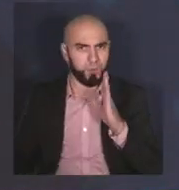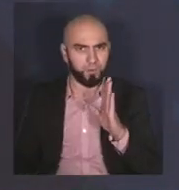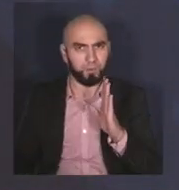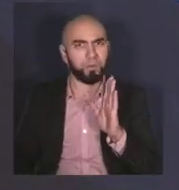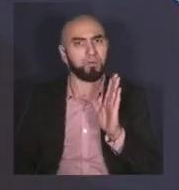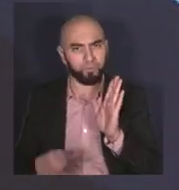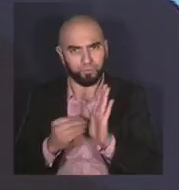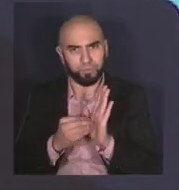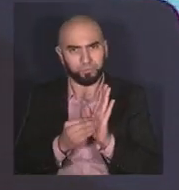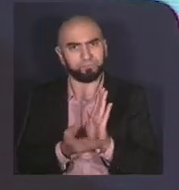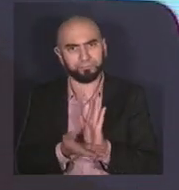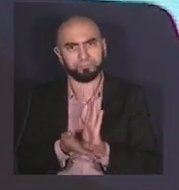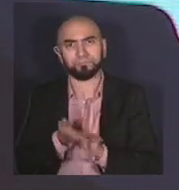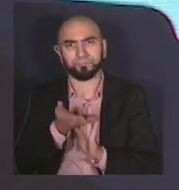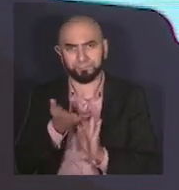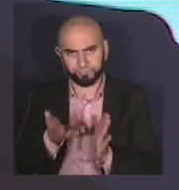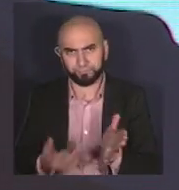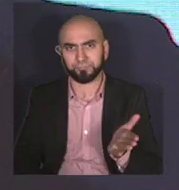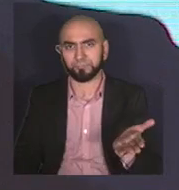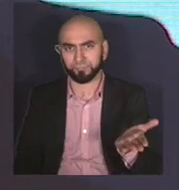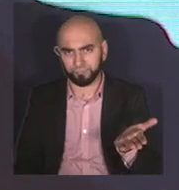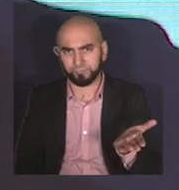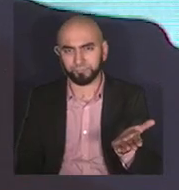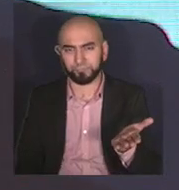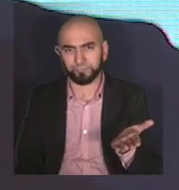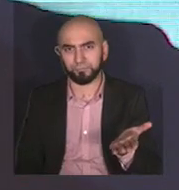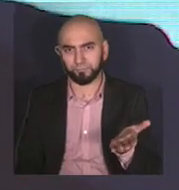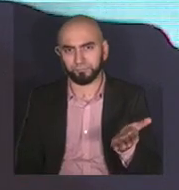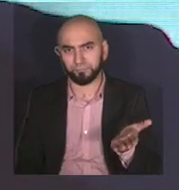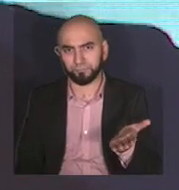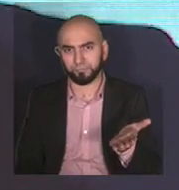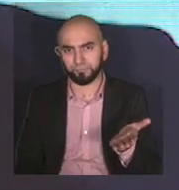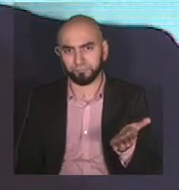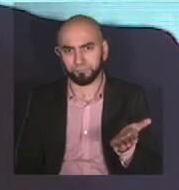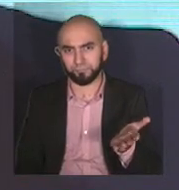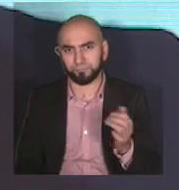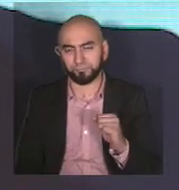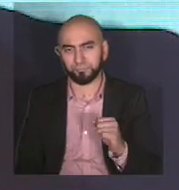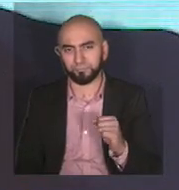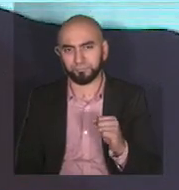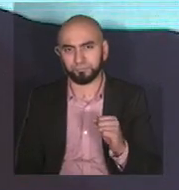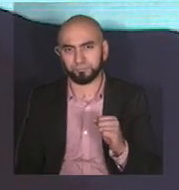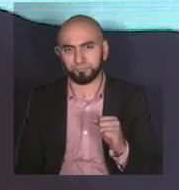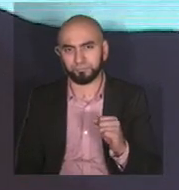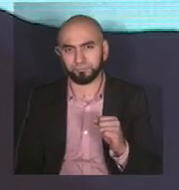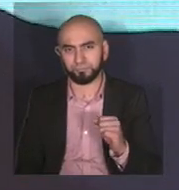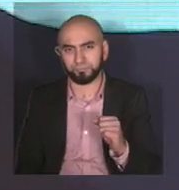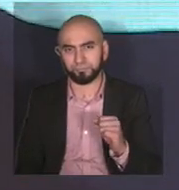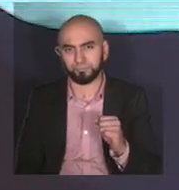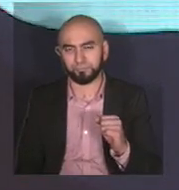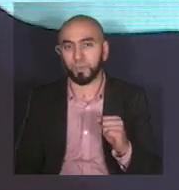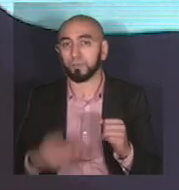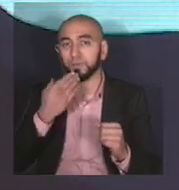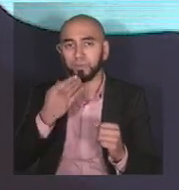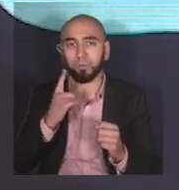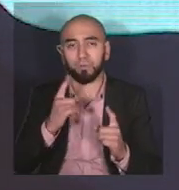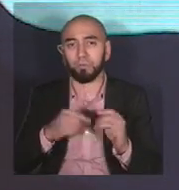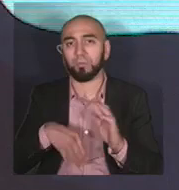mayor probabilidad de recibir puntajes mayores, o cum laudes, por